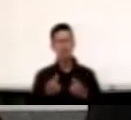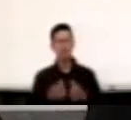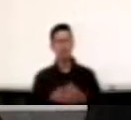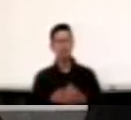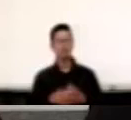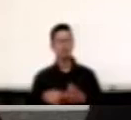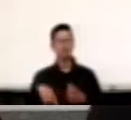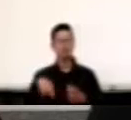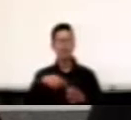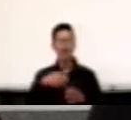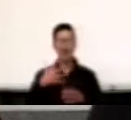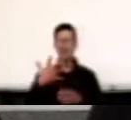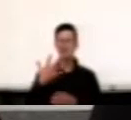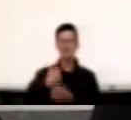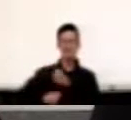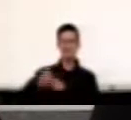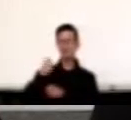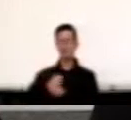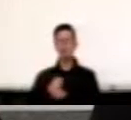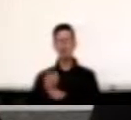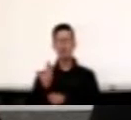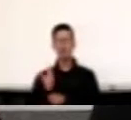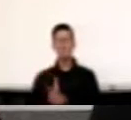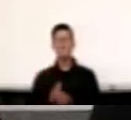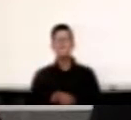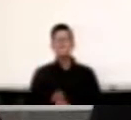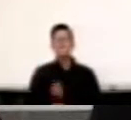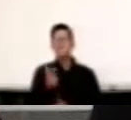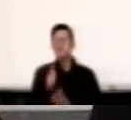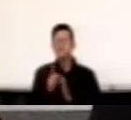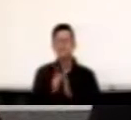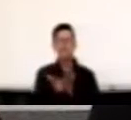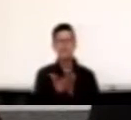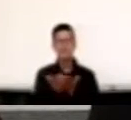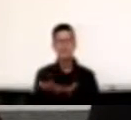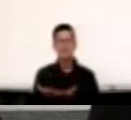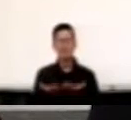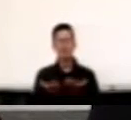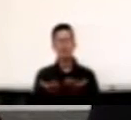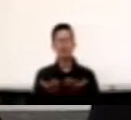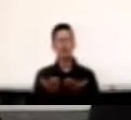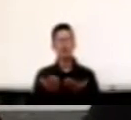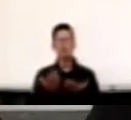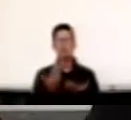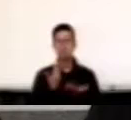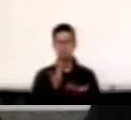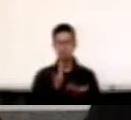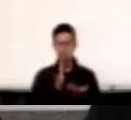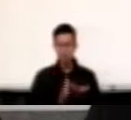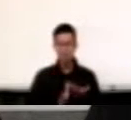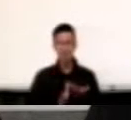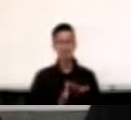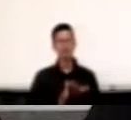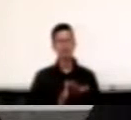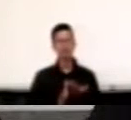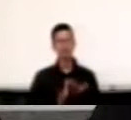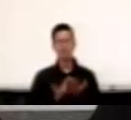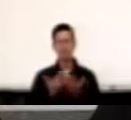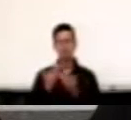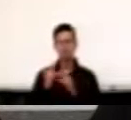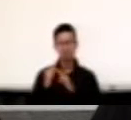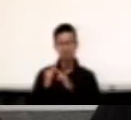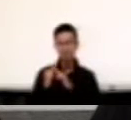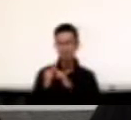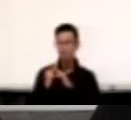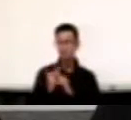dio la oportunidad de publicar mi primer libro. Fue un impulso muy importante en mi carrera académica que me permitió